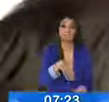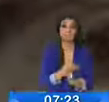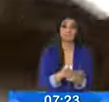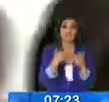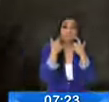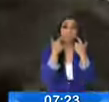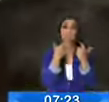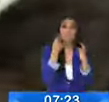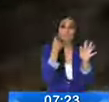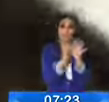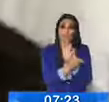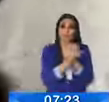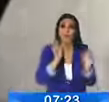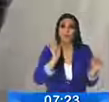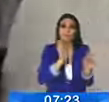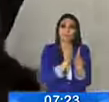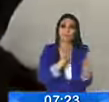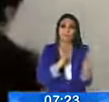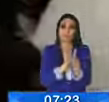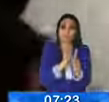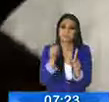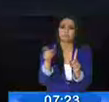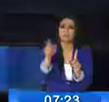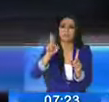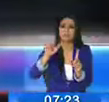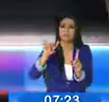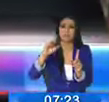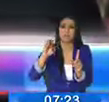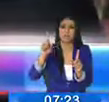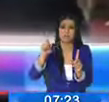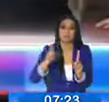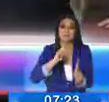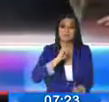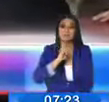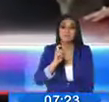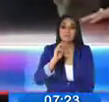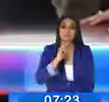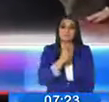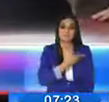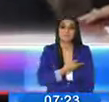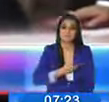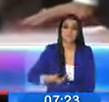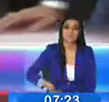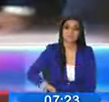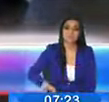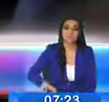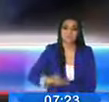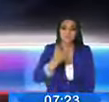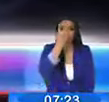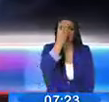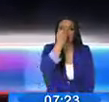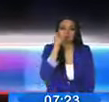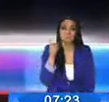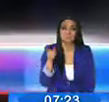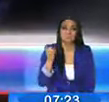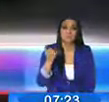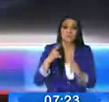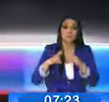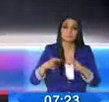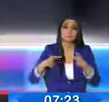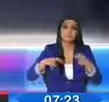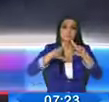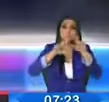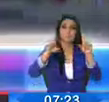denunciar supuestas amenazas por parte de ricardo oliveira tío del vicepresidente de la república quien es investigado por el caso odebrecht